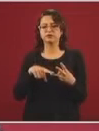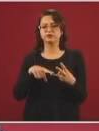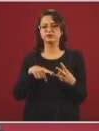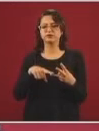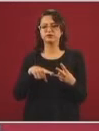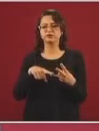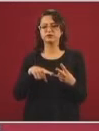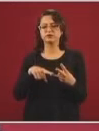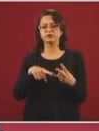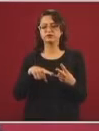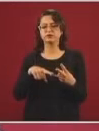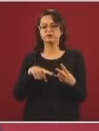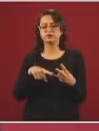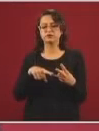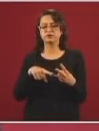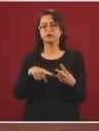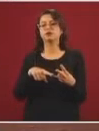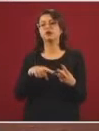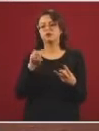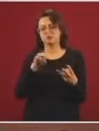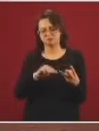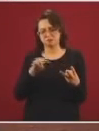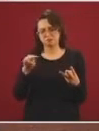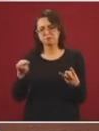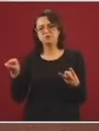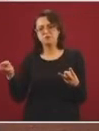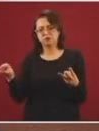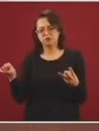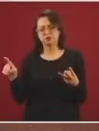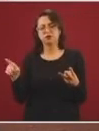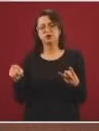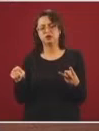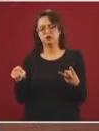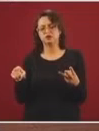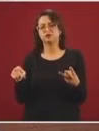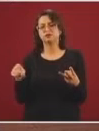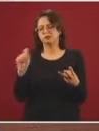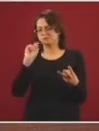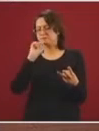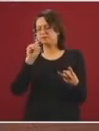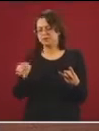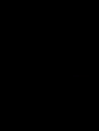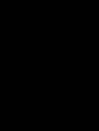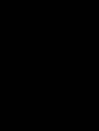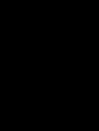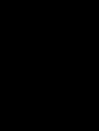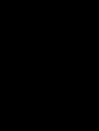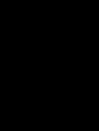y creo que en Michoacán, para eso.